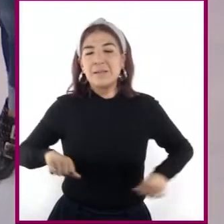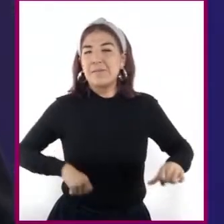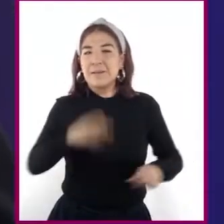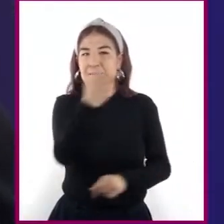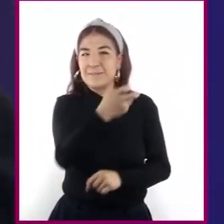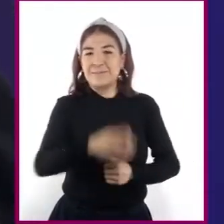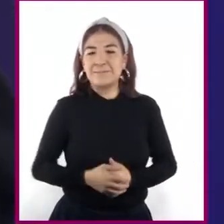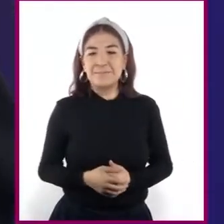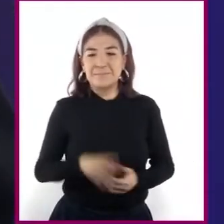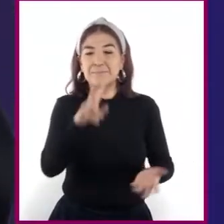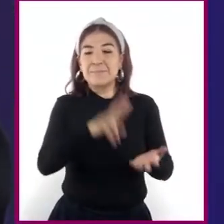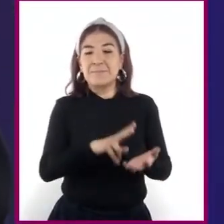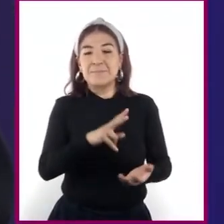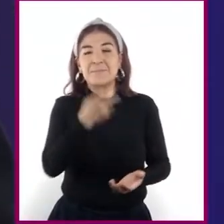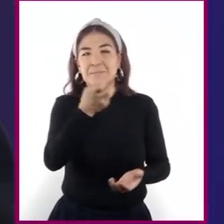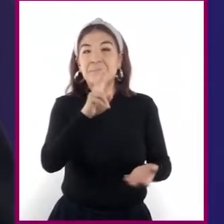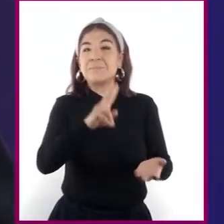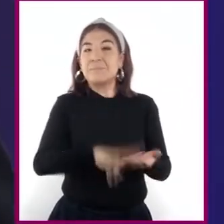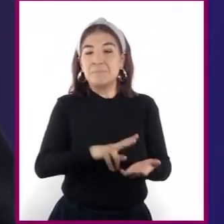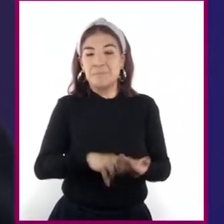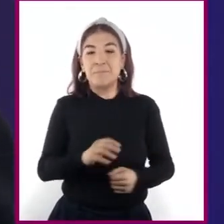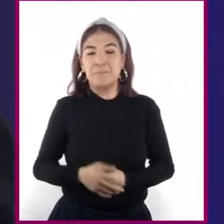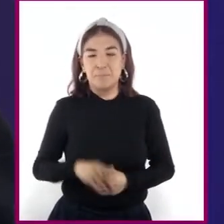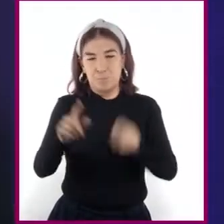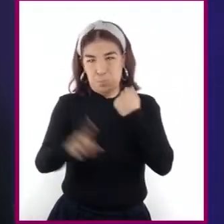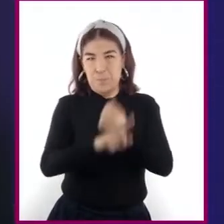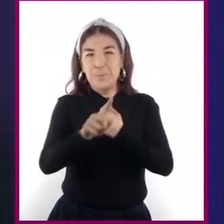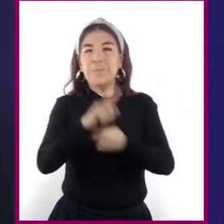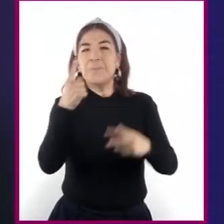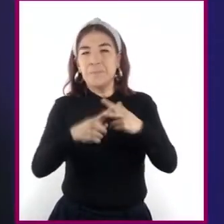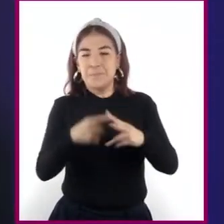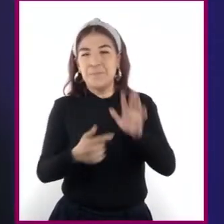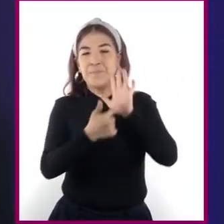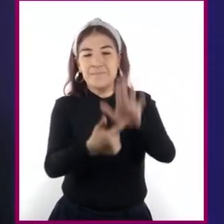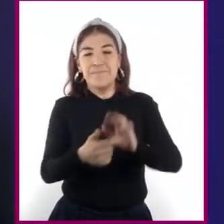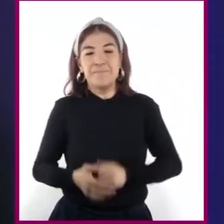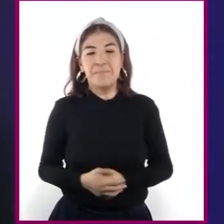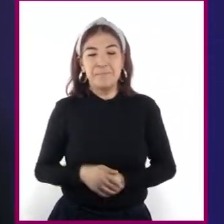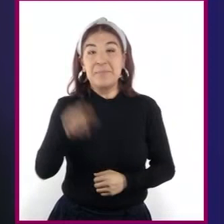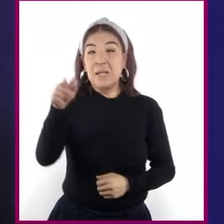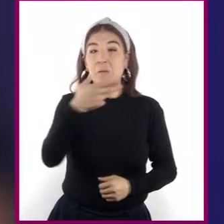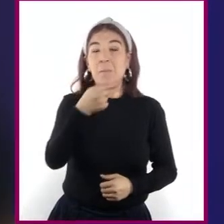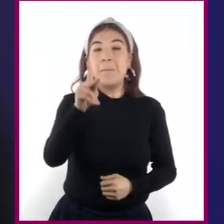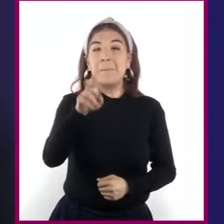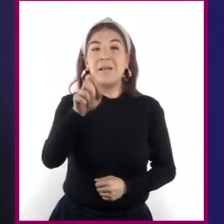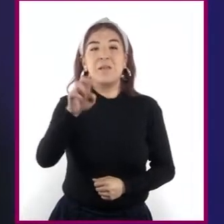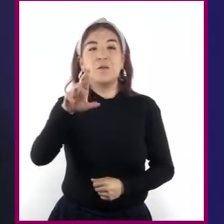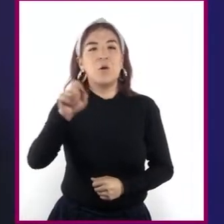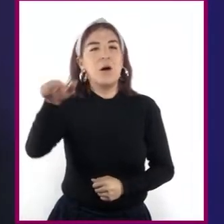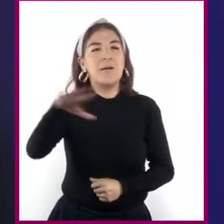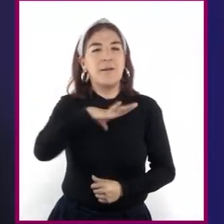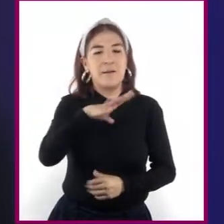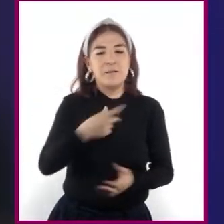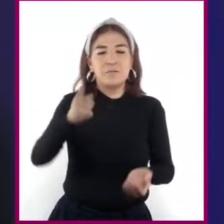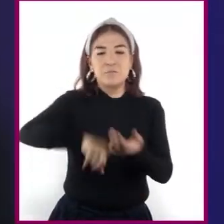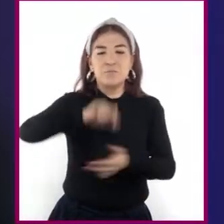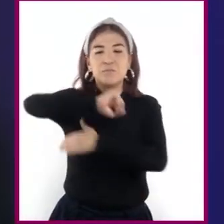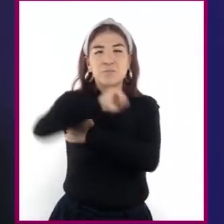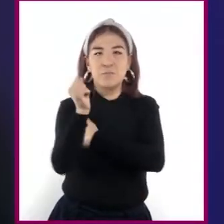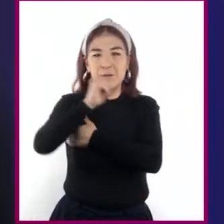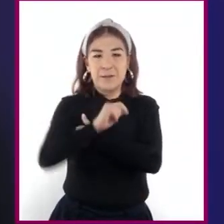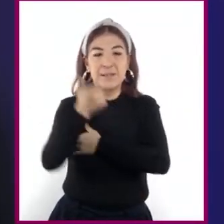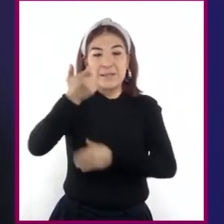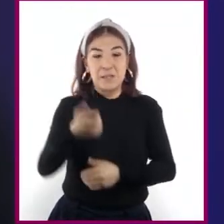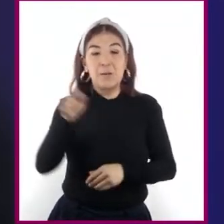esta casilla? La situación es la siguiente. Pedro tiene una cuenta de ahorro y recibió una bonificación por parte